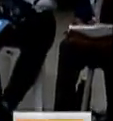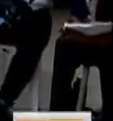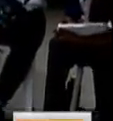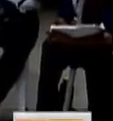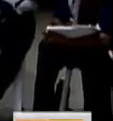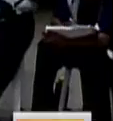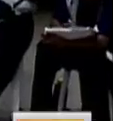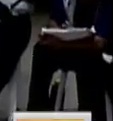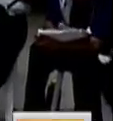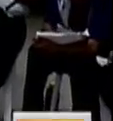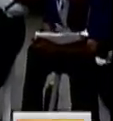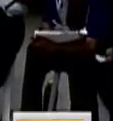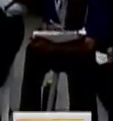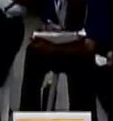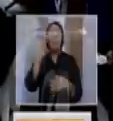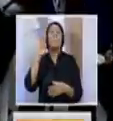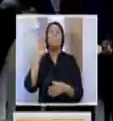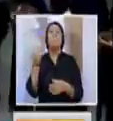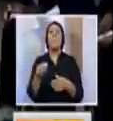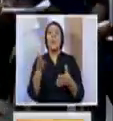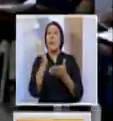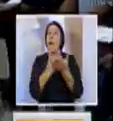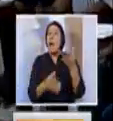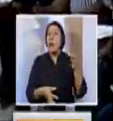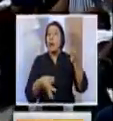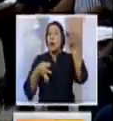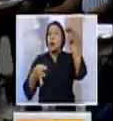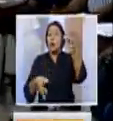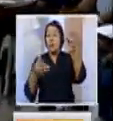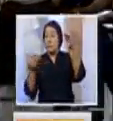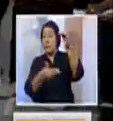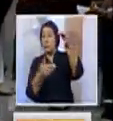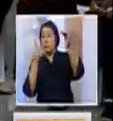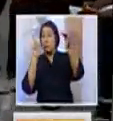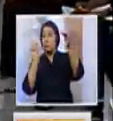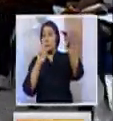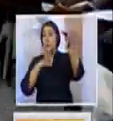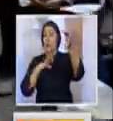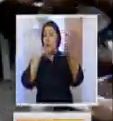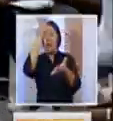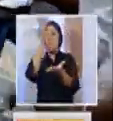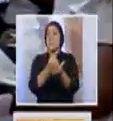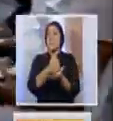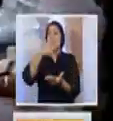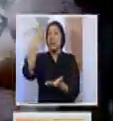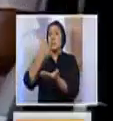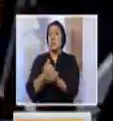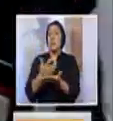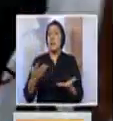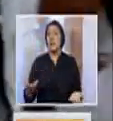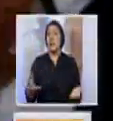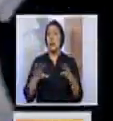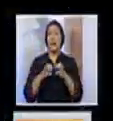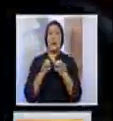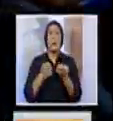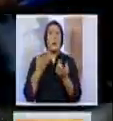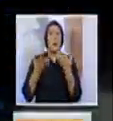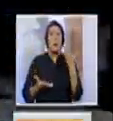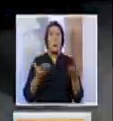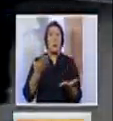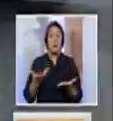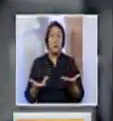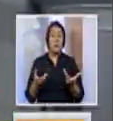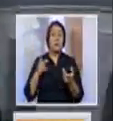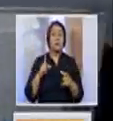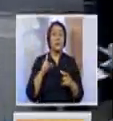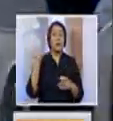a que algunas boletas no presentan el respectivo sello. Esto quiere decir de que algunos fiscales pues